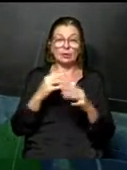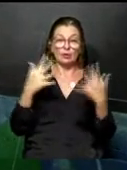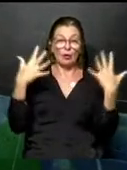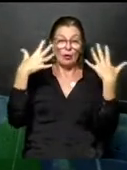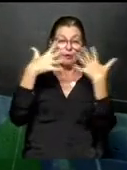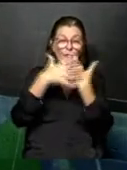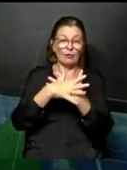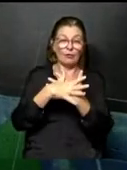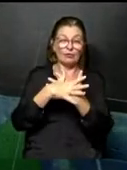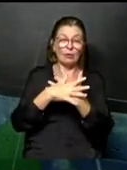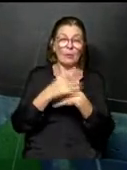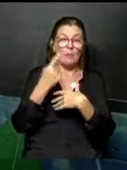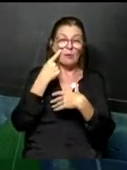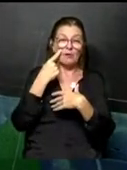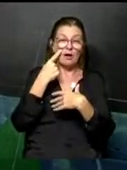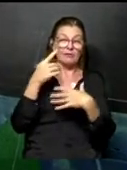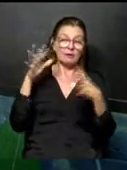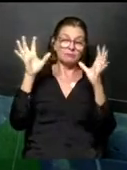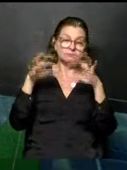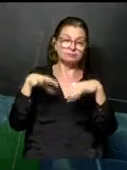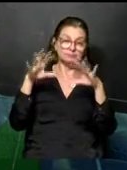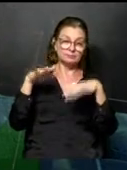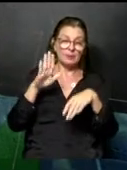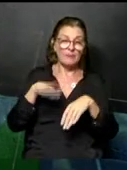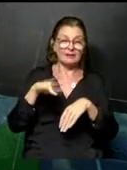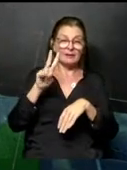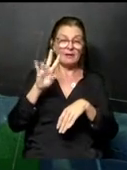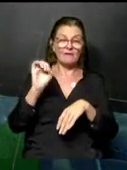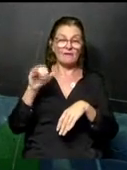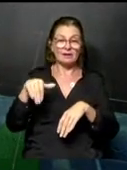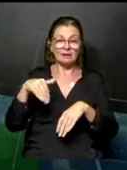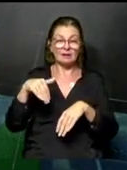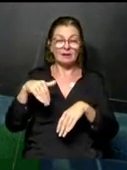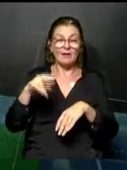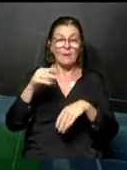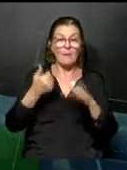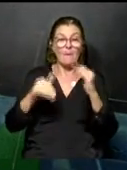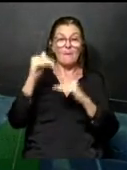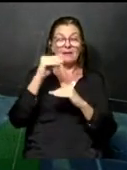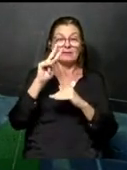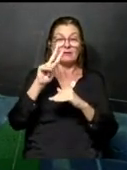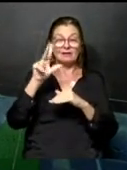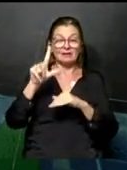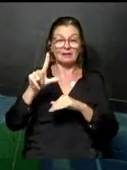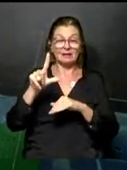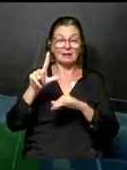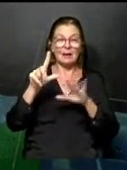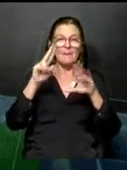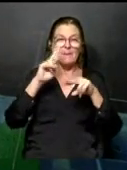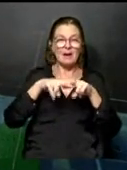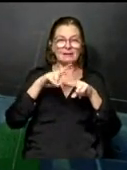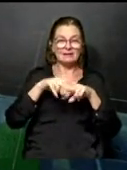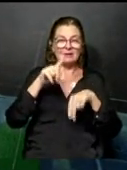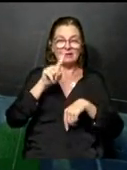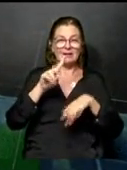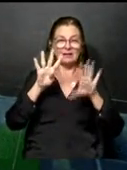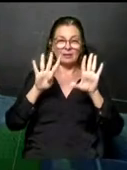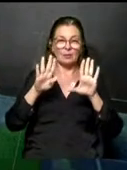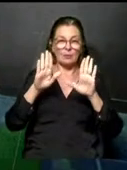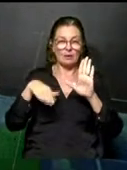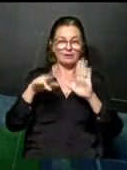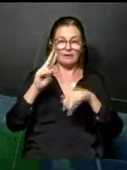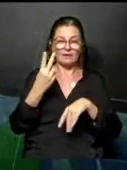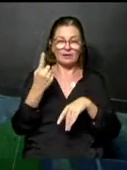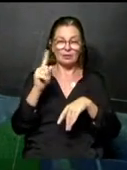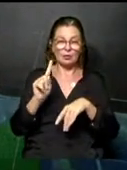cubierto con probables precipitaciones. Mínima de 20 grados, máxima de 27. Y para el martes 19, 21 la mínima, 26